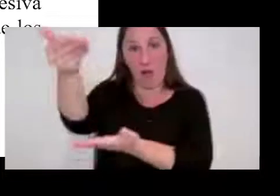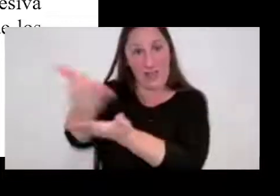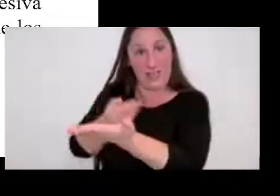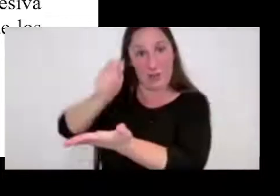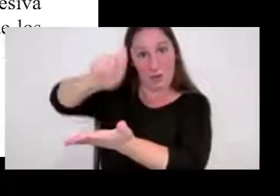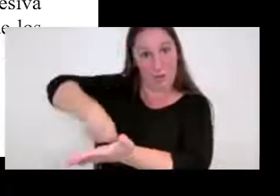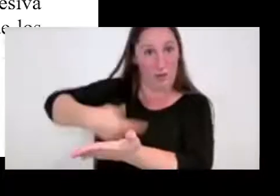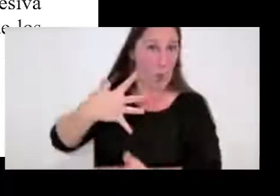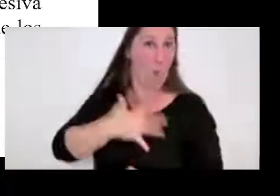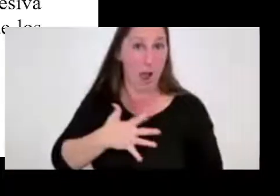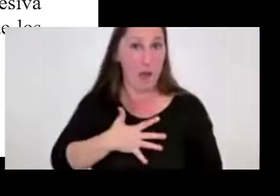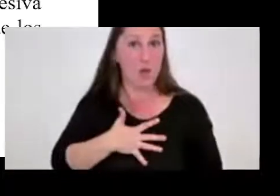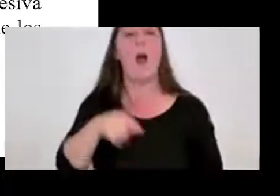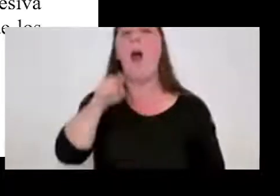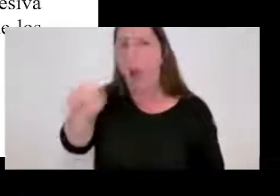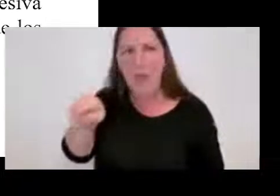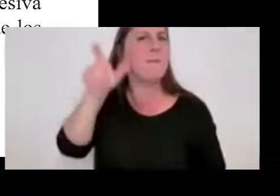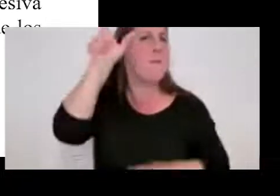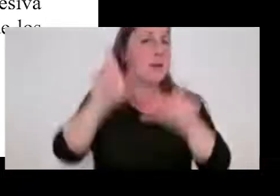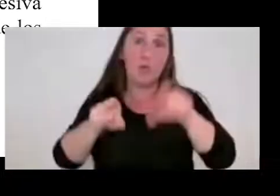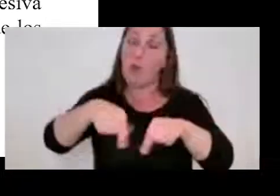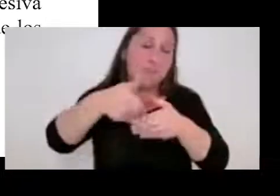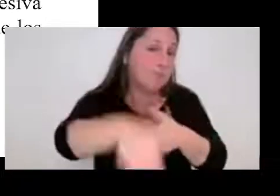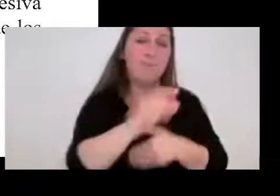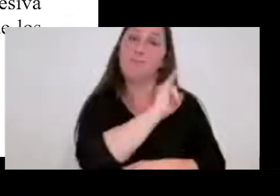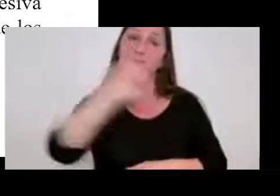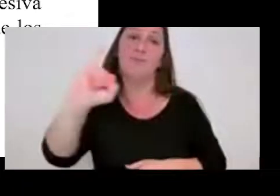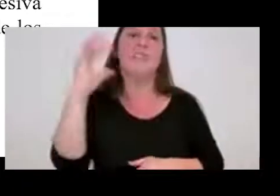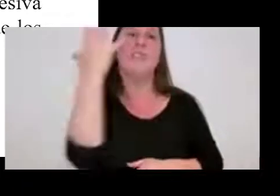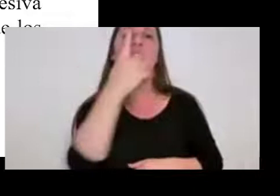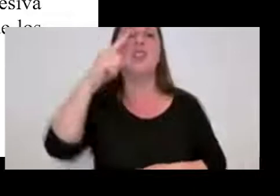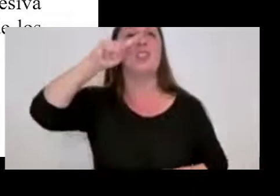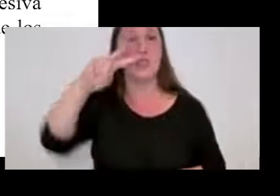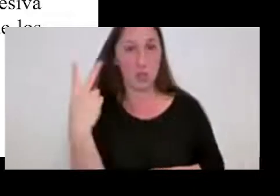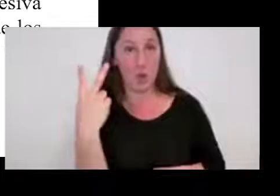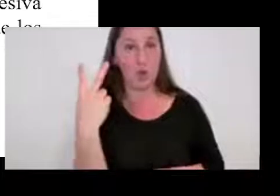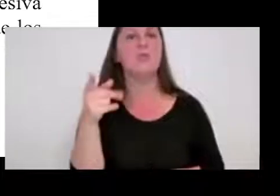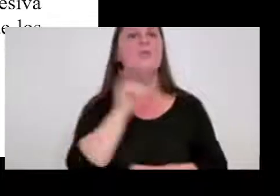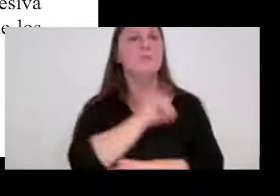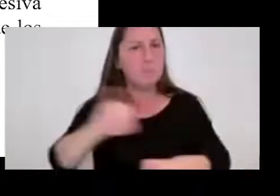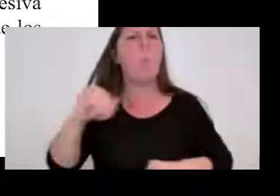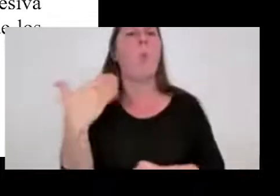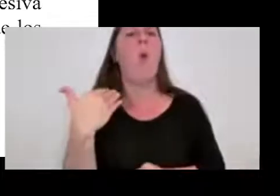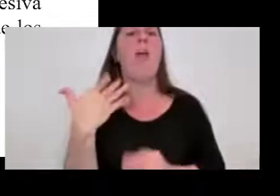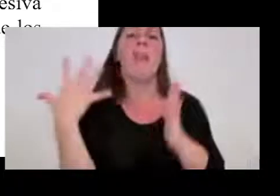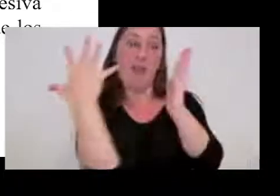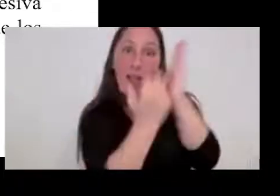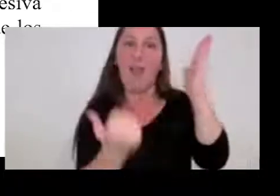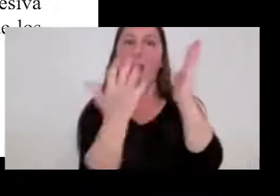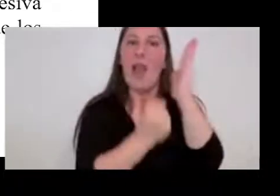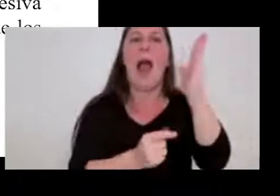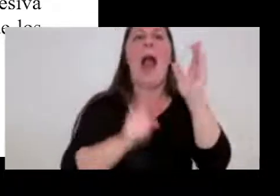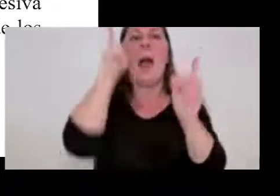humanas, tendrán que informarlo en el 572 Seradir, porque podrán deducir al